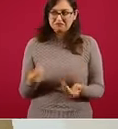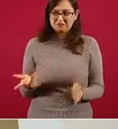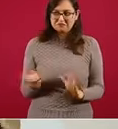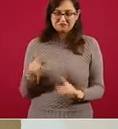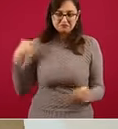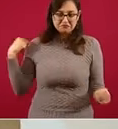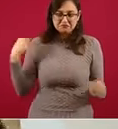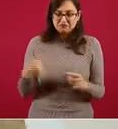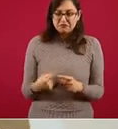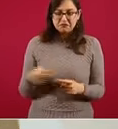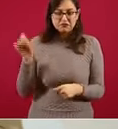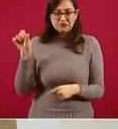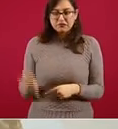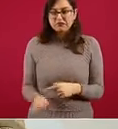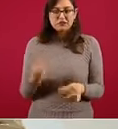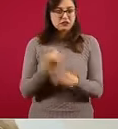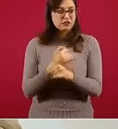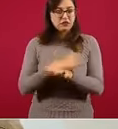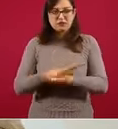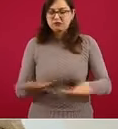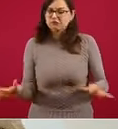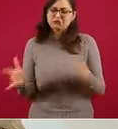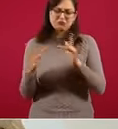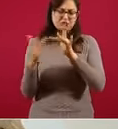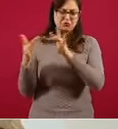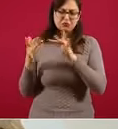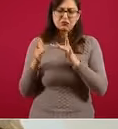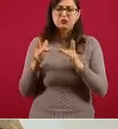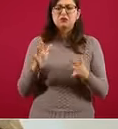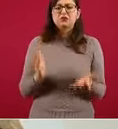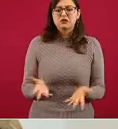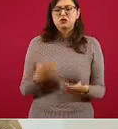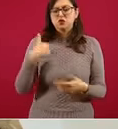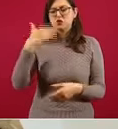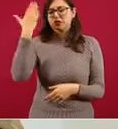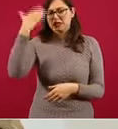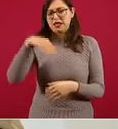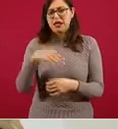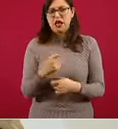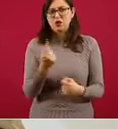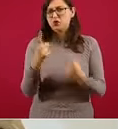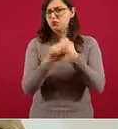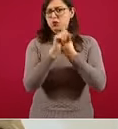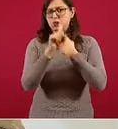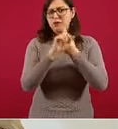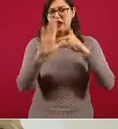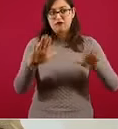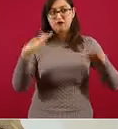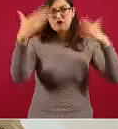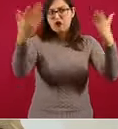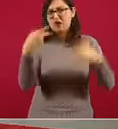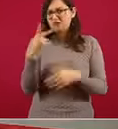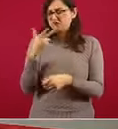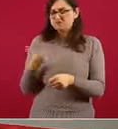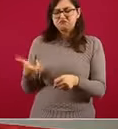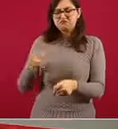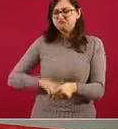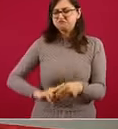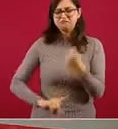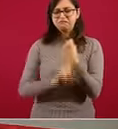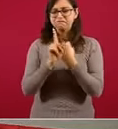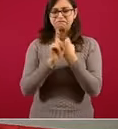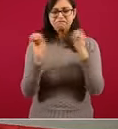la transferencia de datos y cosas que también sé que hubo problemas de redes importantes, pero hasta la fecha no hemos identificado un reporte